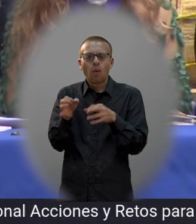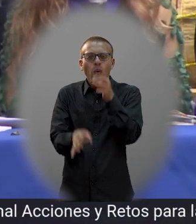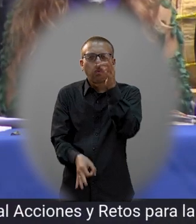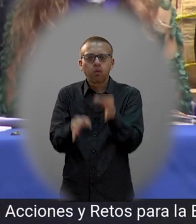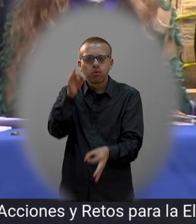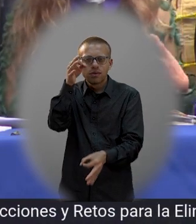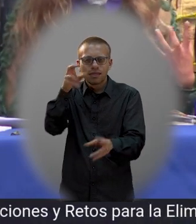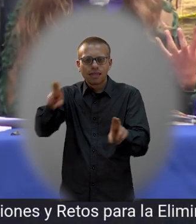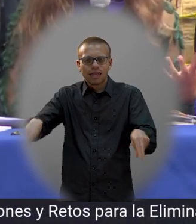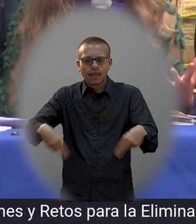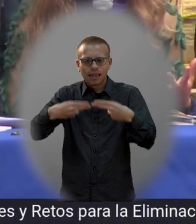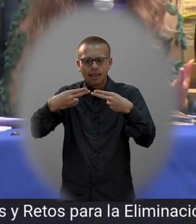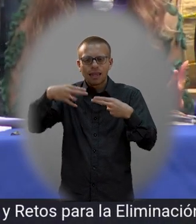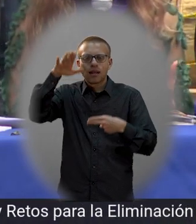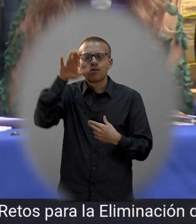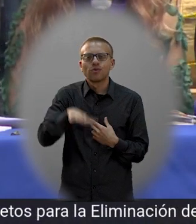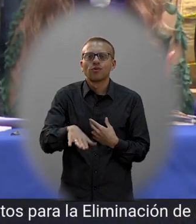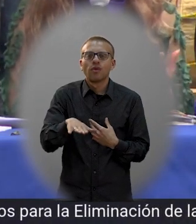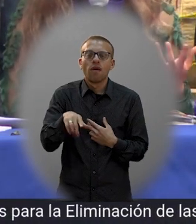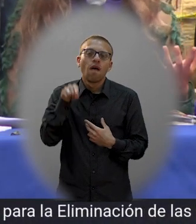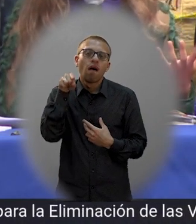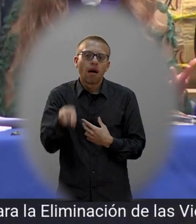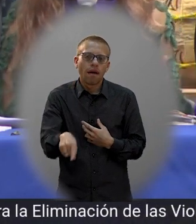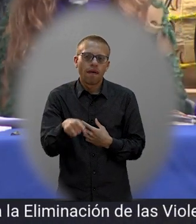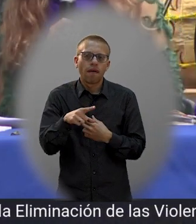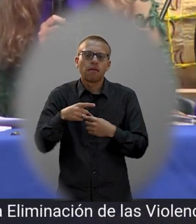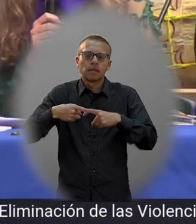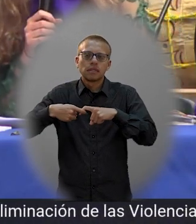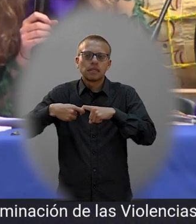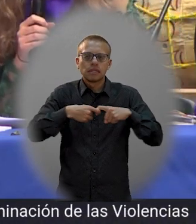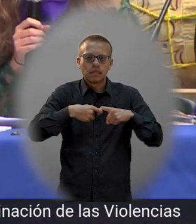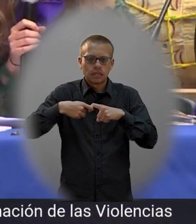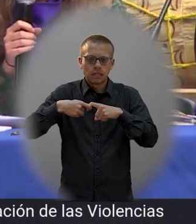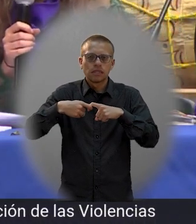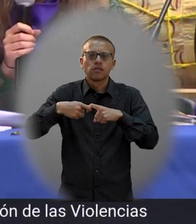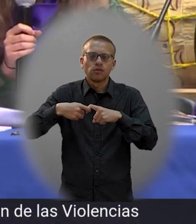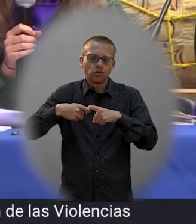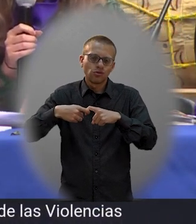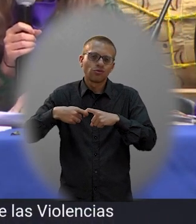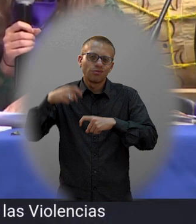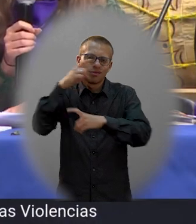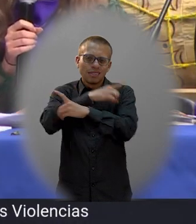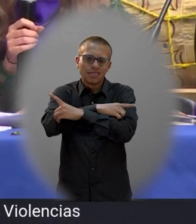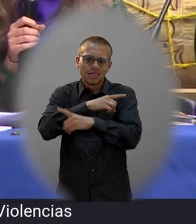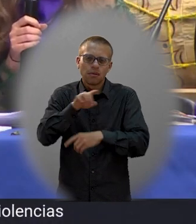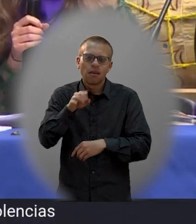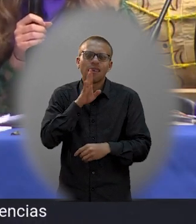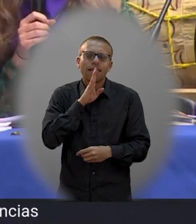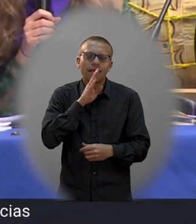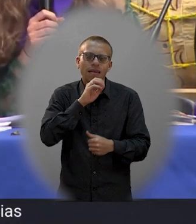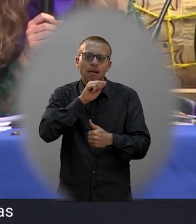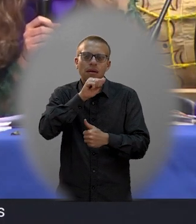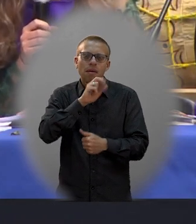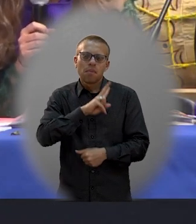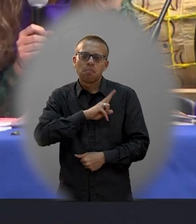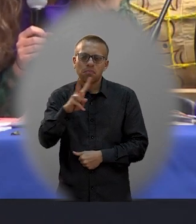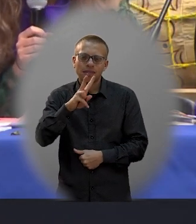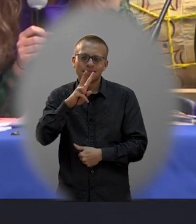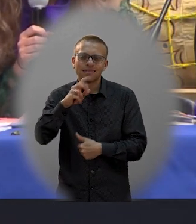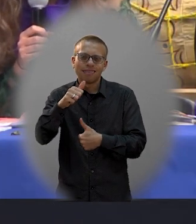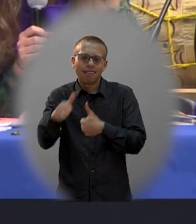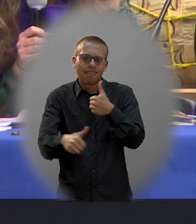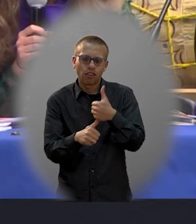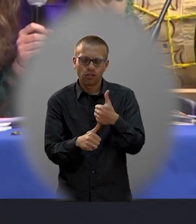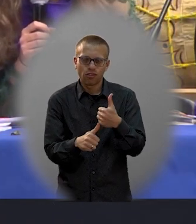género es el que se encarga de la sanción disciplinaria y está conformado por el vicerrector académico, la vicerrectora